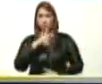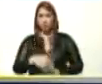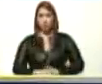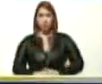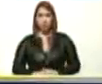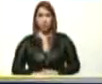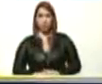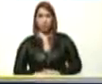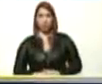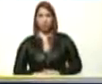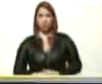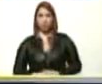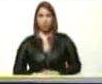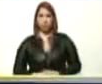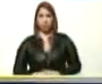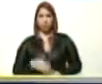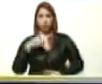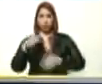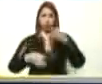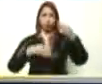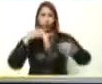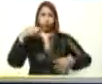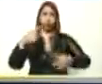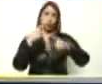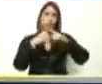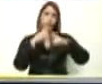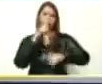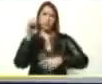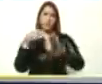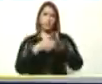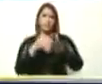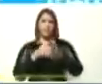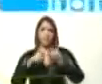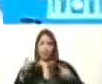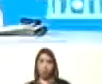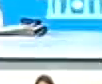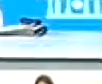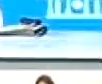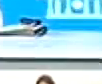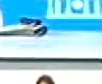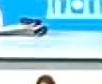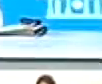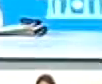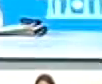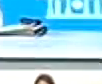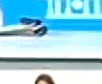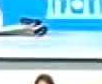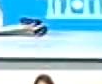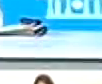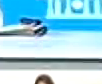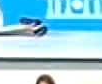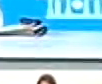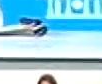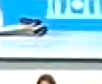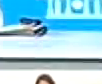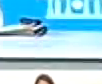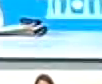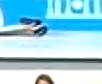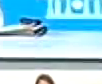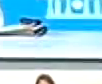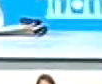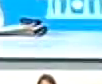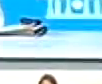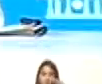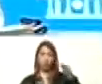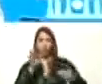casos por cien mil habitantes. Venezuela, día de ayer, bajó a cuatro casos